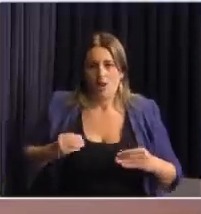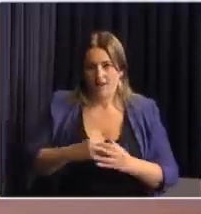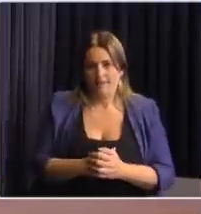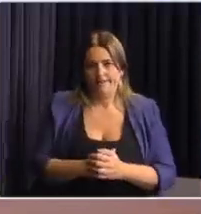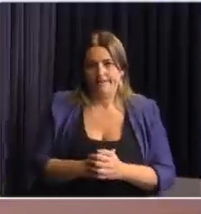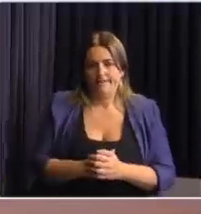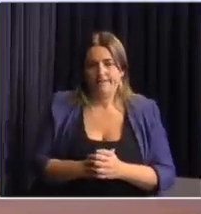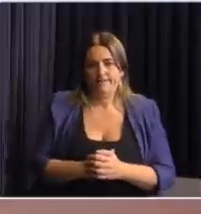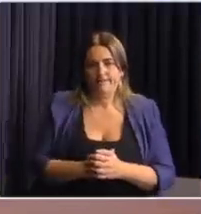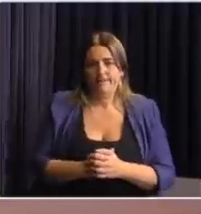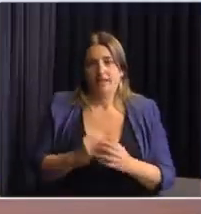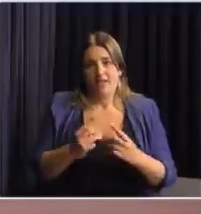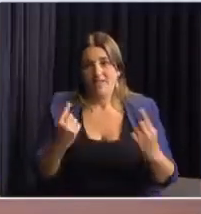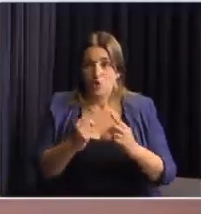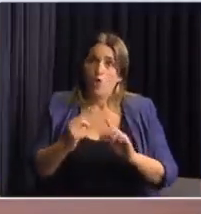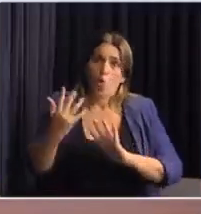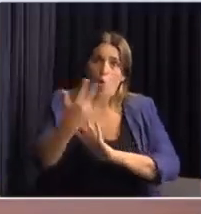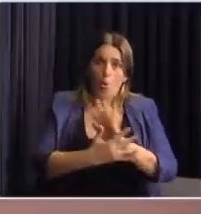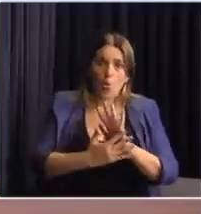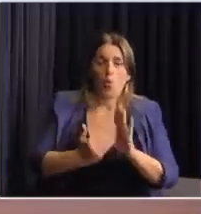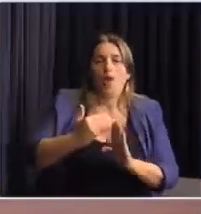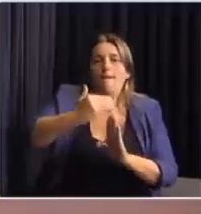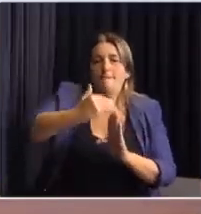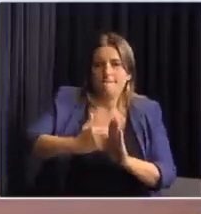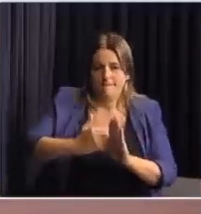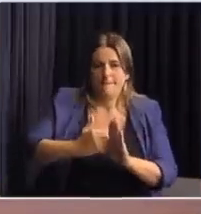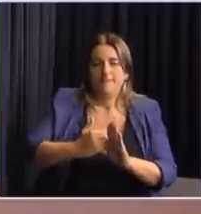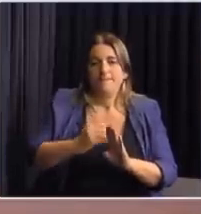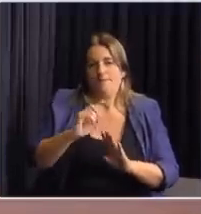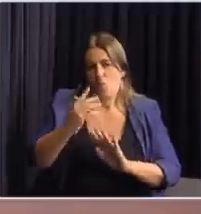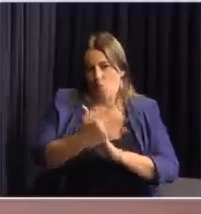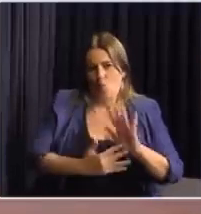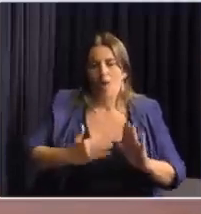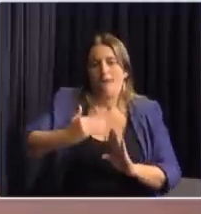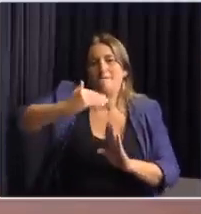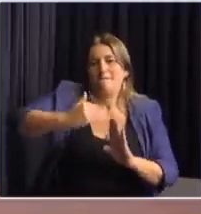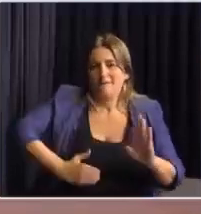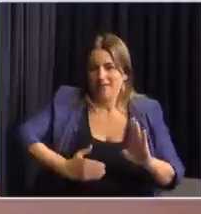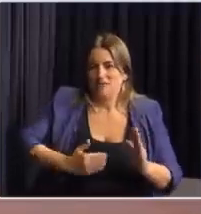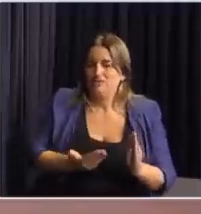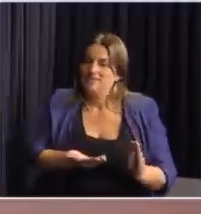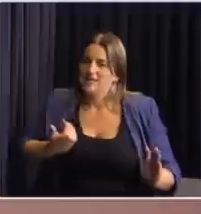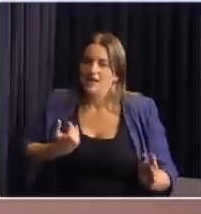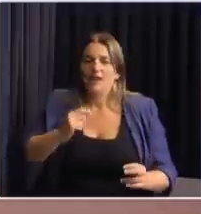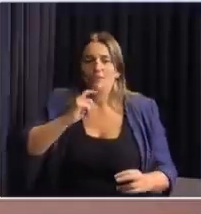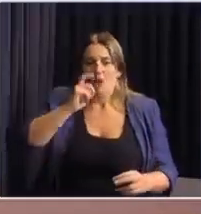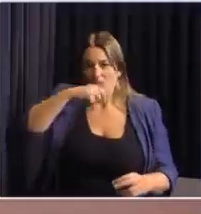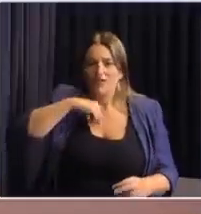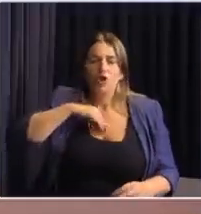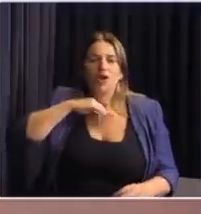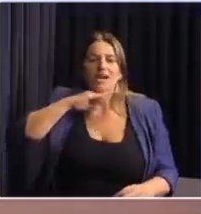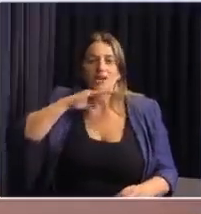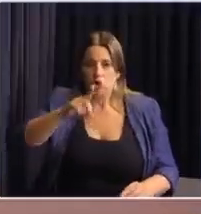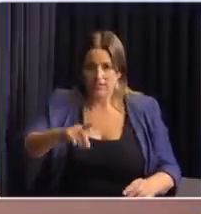primero, segundo y tercero de escuela, en todo el país, menos Montevideo y